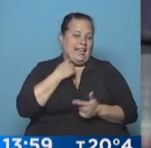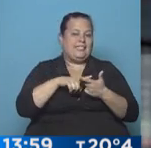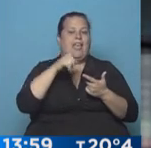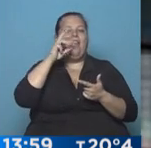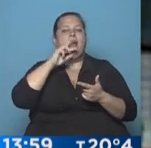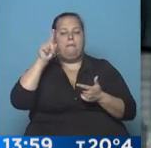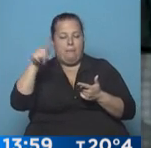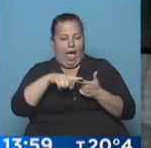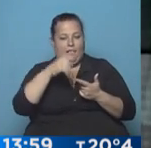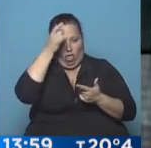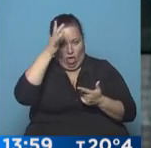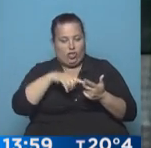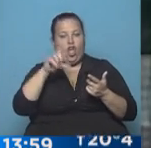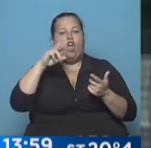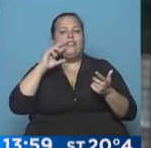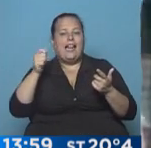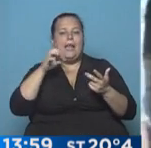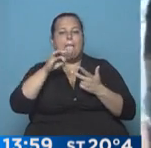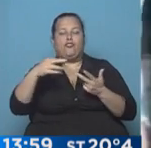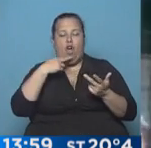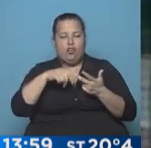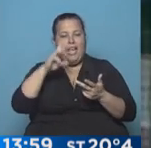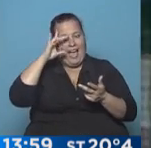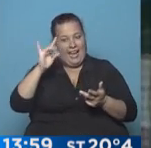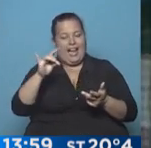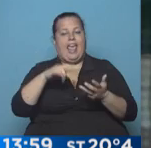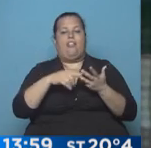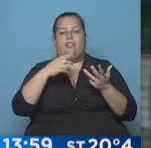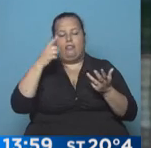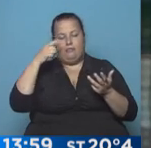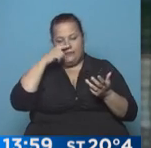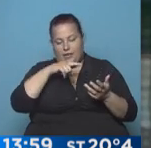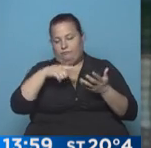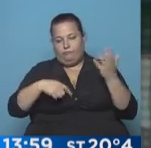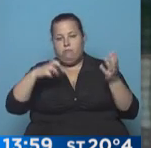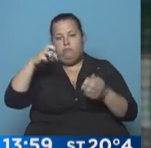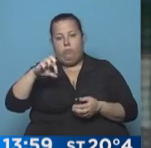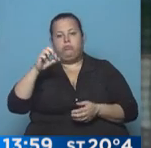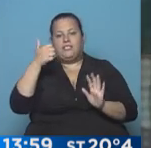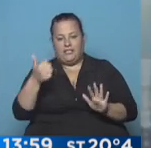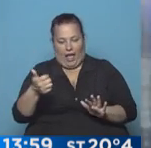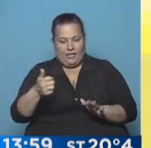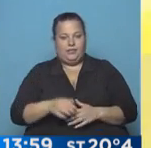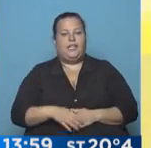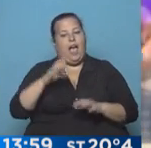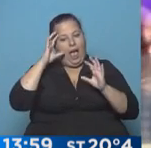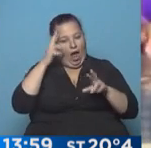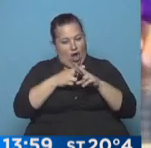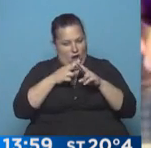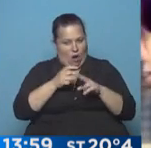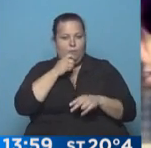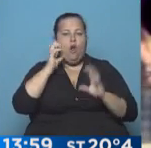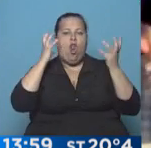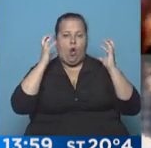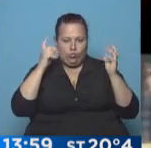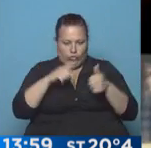Radio del Plata, con 12, Continental y Metro con 11, la Red 8, Vorterix 7 y la Pop 6. Recordamos algunos de los nombres, por ejemplo,